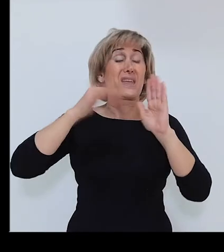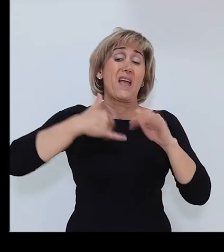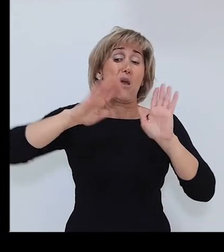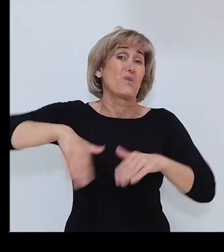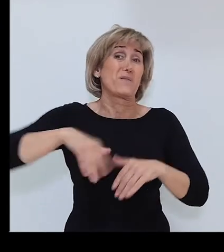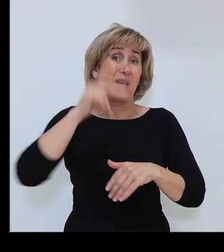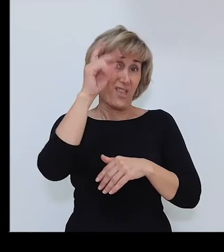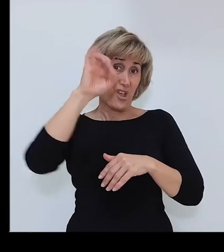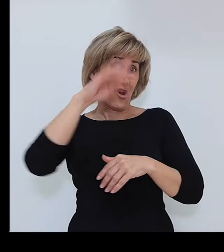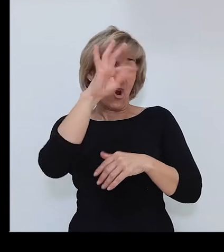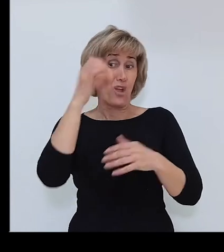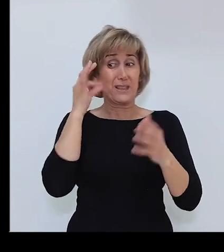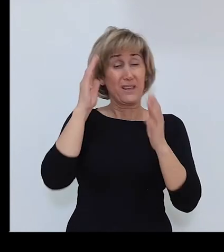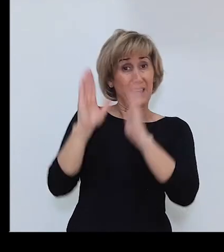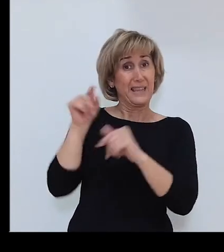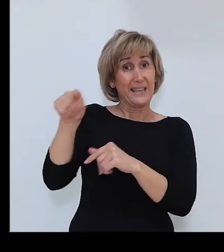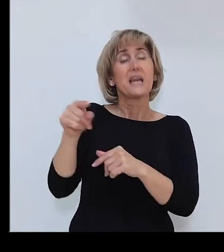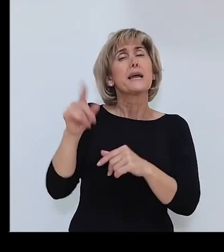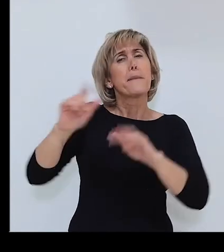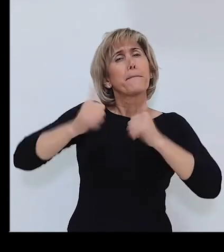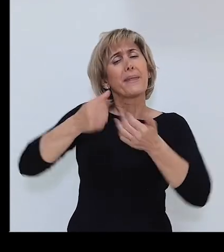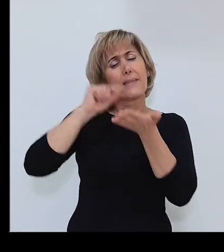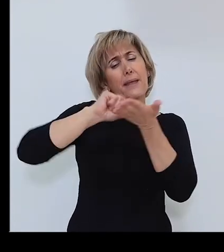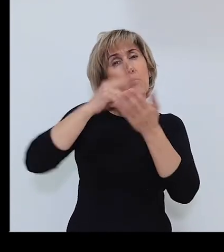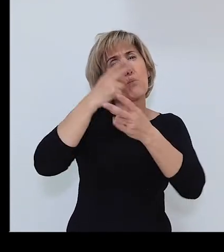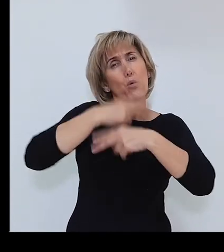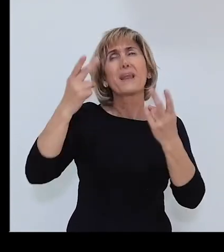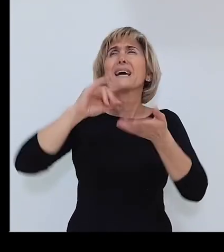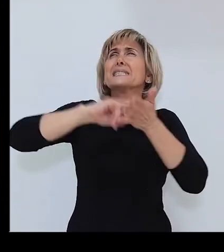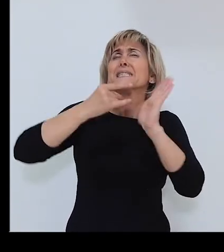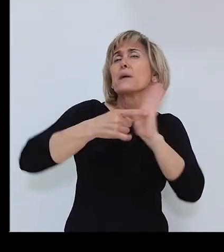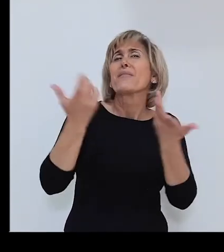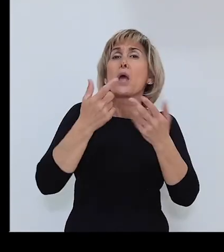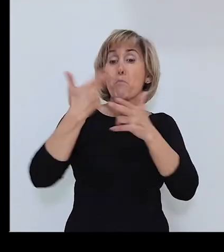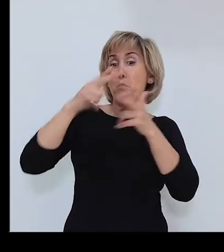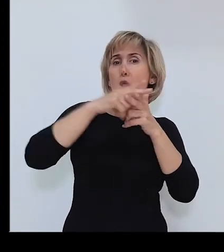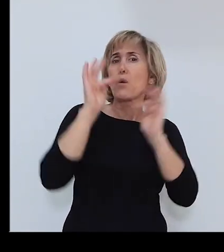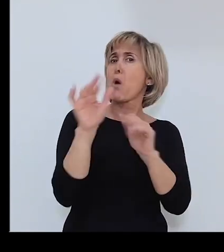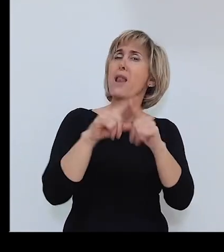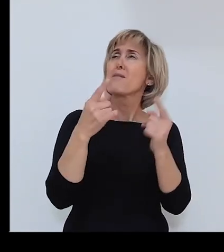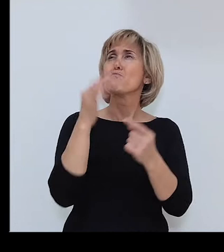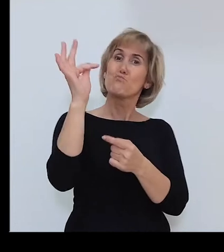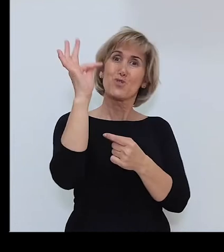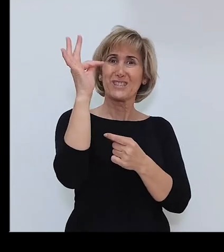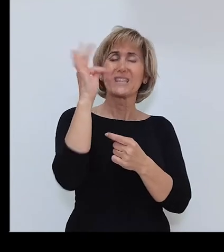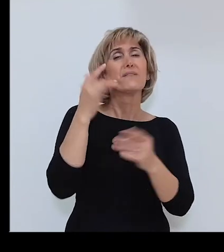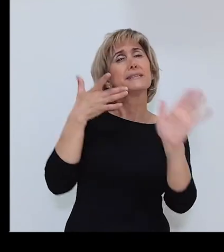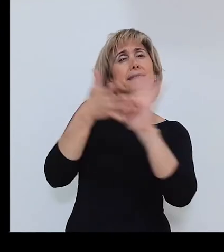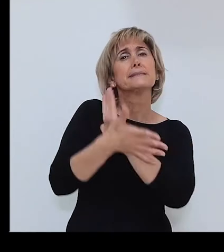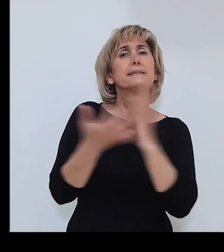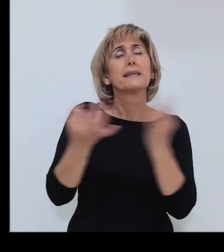la vida de Comte, ahí es cuando él empieza a publicar el sistema de política positiva, y que es un poco